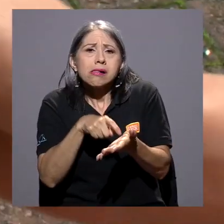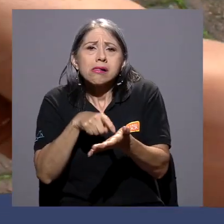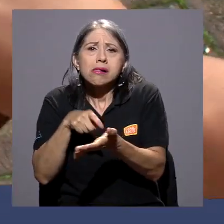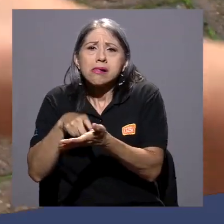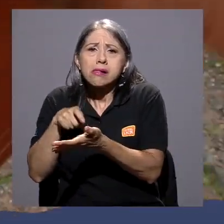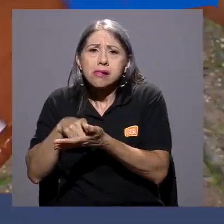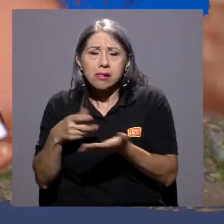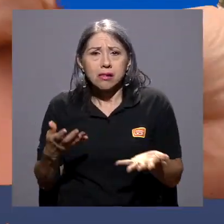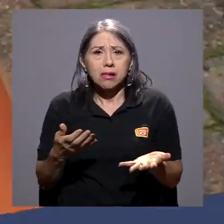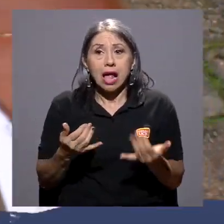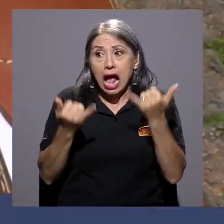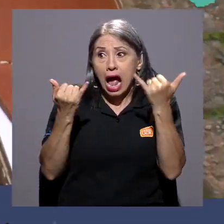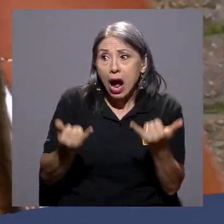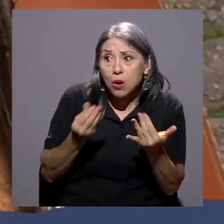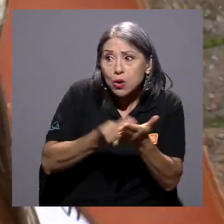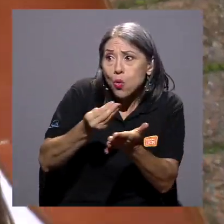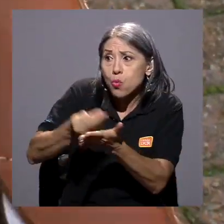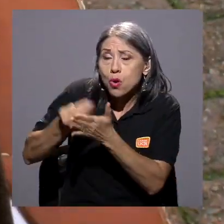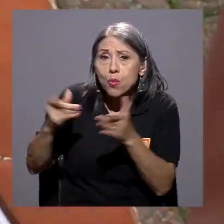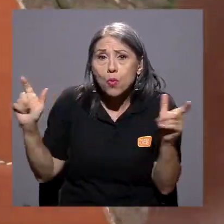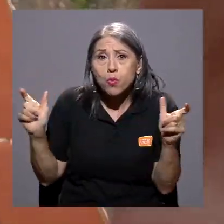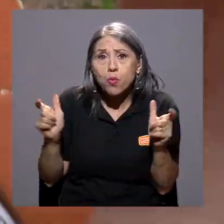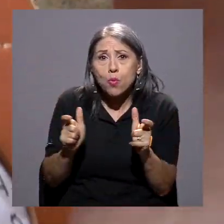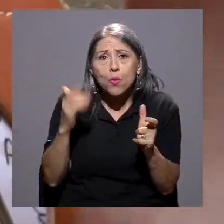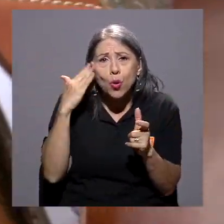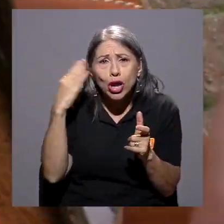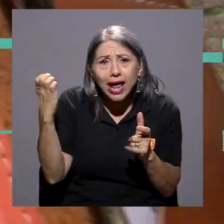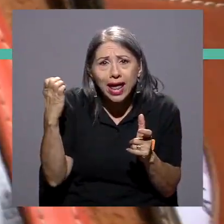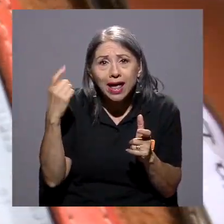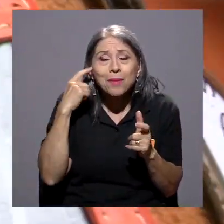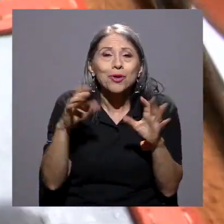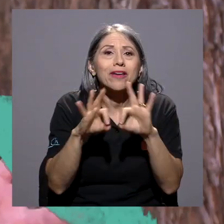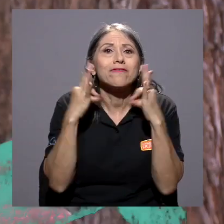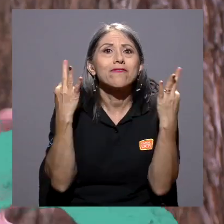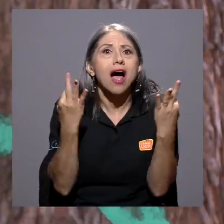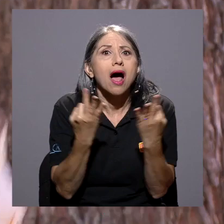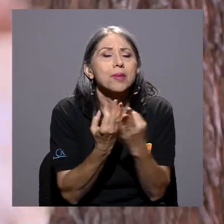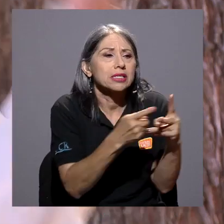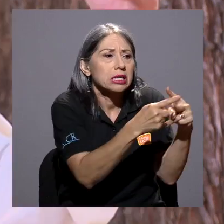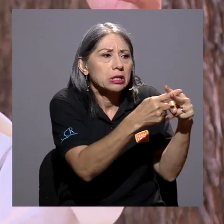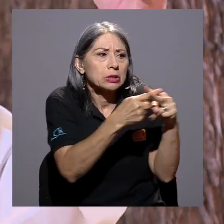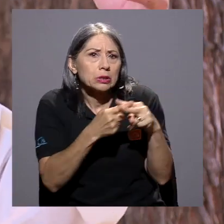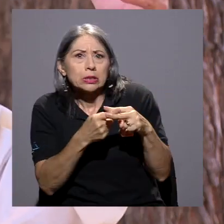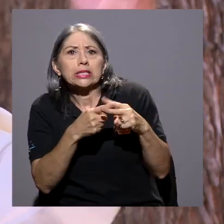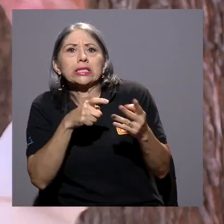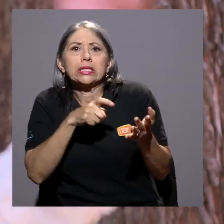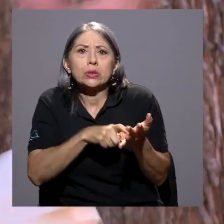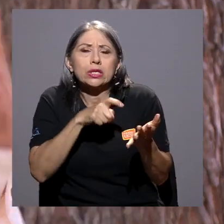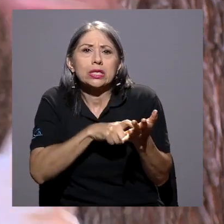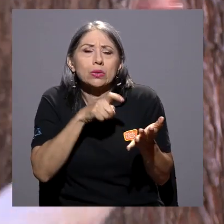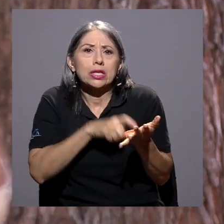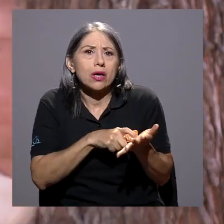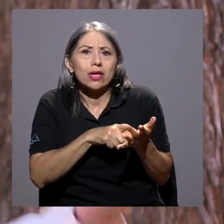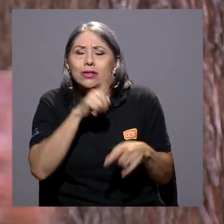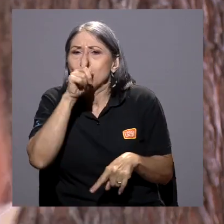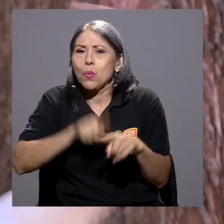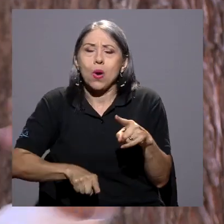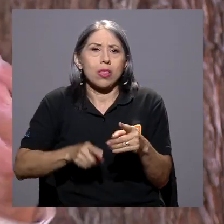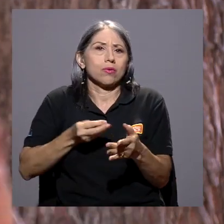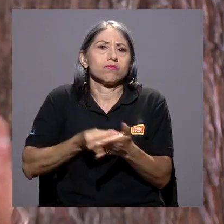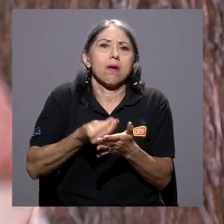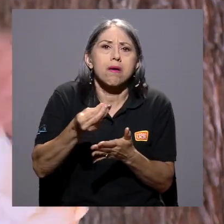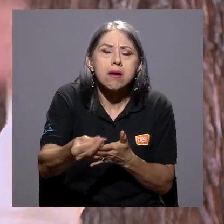la baja en el consumo que se ha observado en estos momentos es porque el incremento en el endeudamiento de los hogares fue tan alto que ya los hogares llegaron a un límite en donde